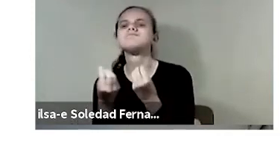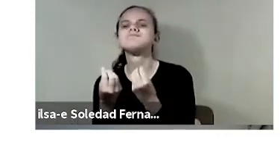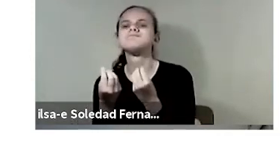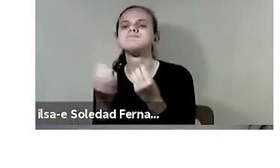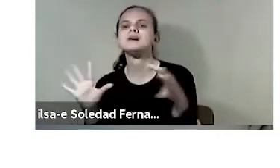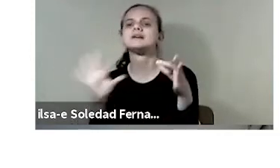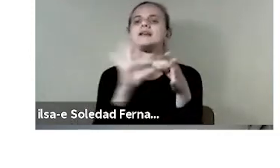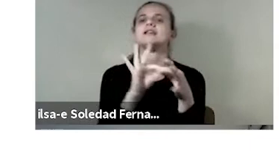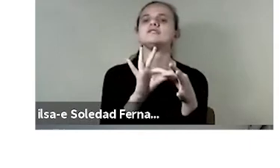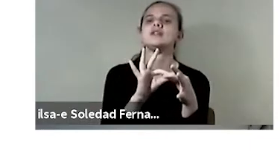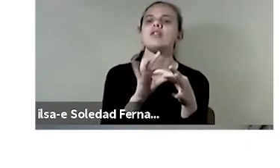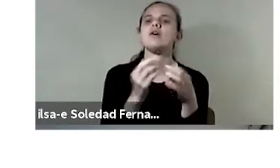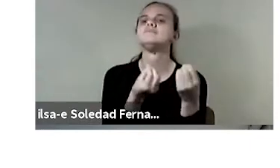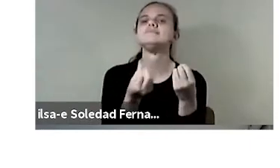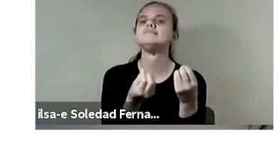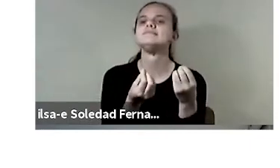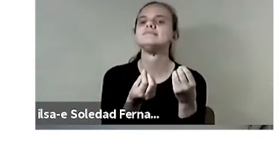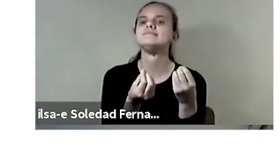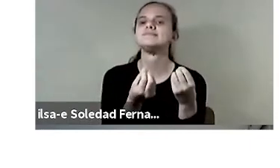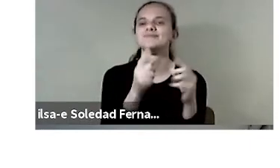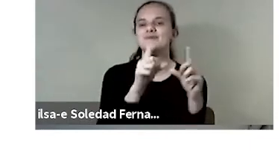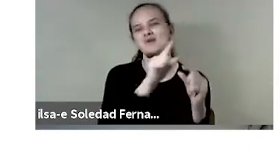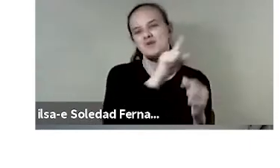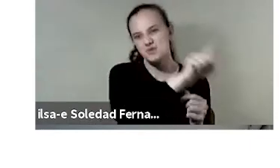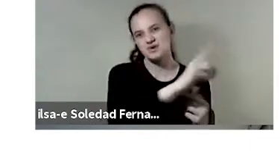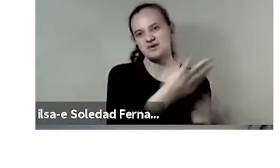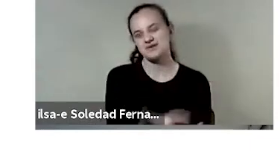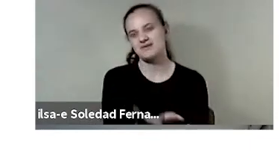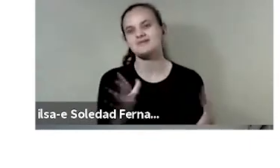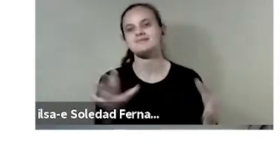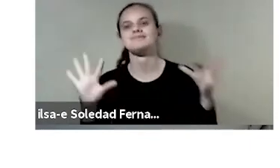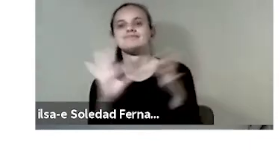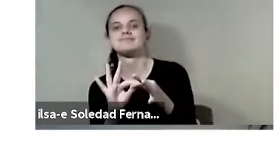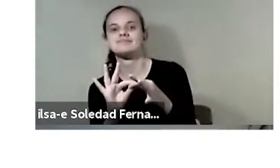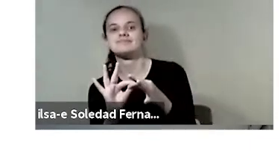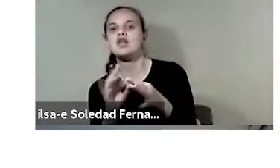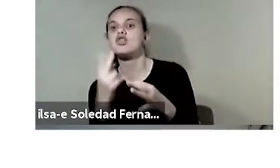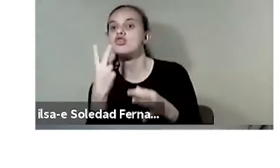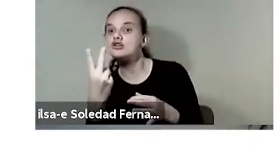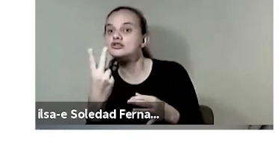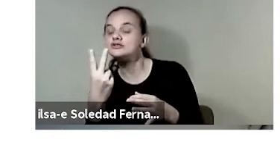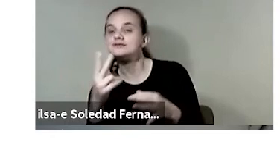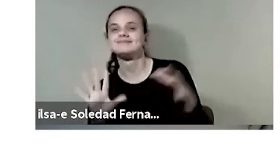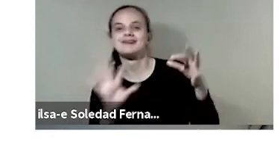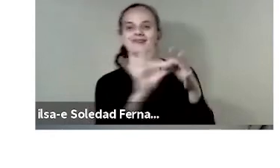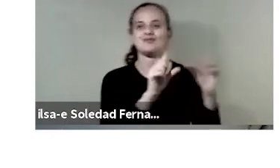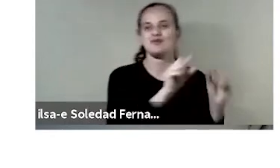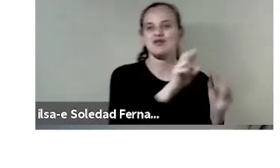entonces el 1.1.1 es de ¿qué principio? ¿Se imaginan? El